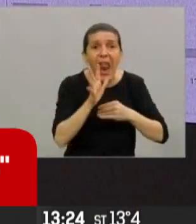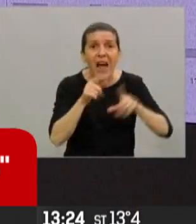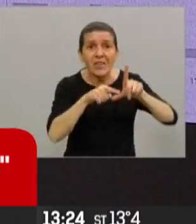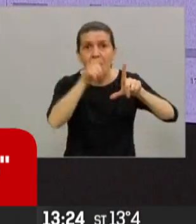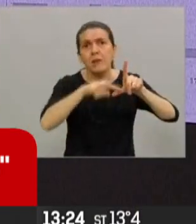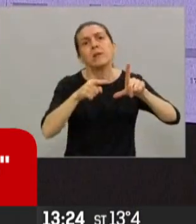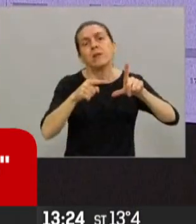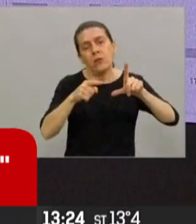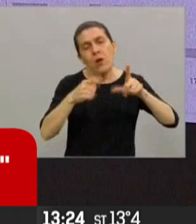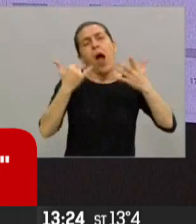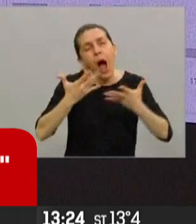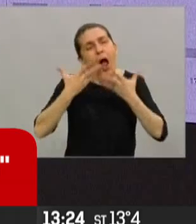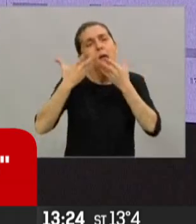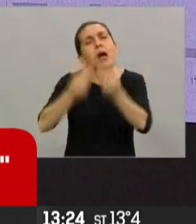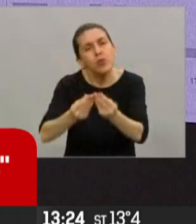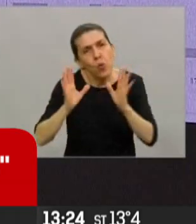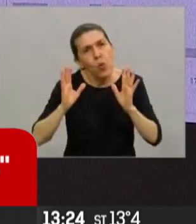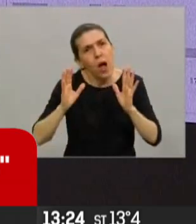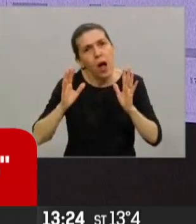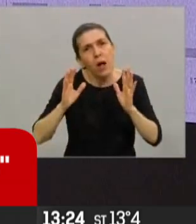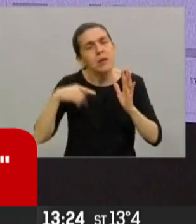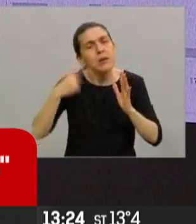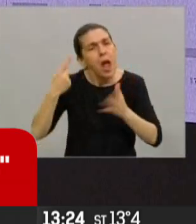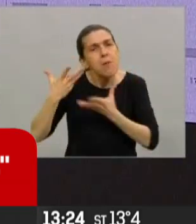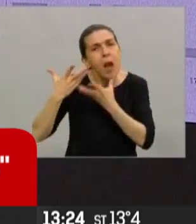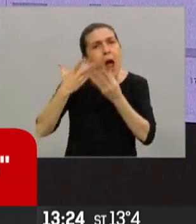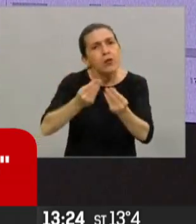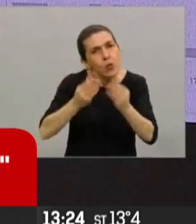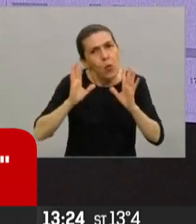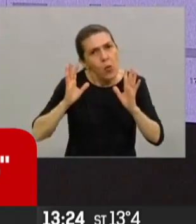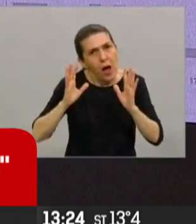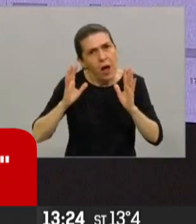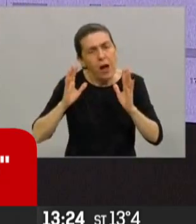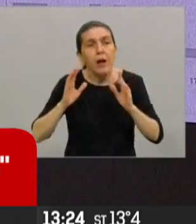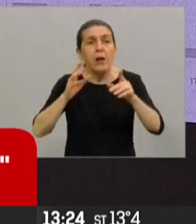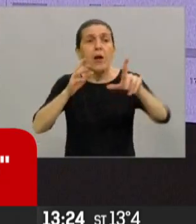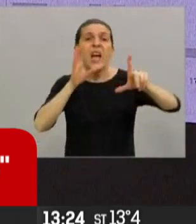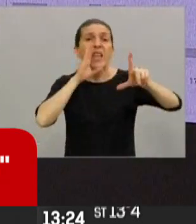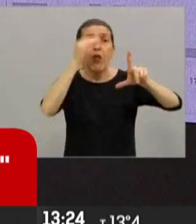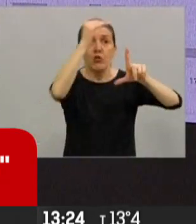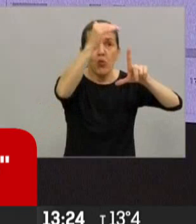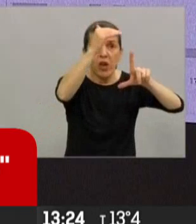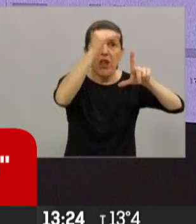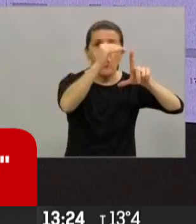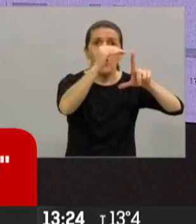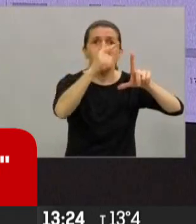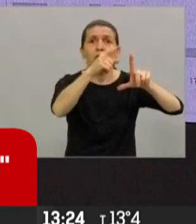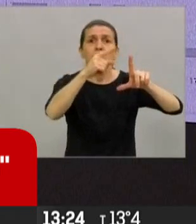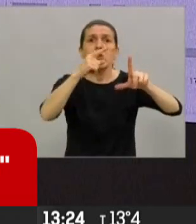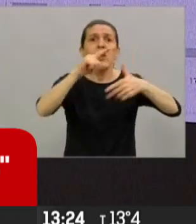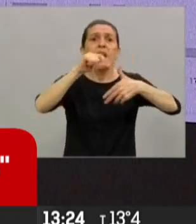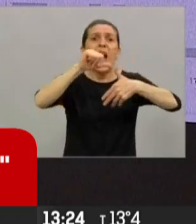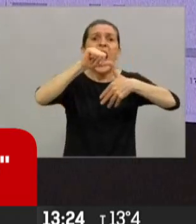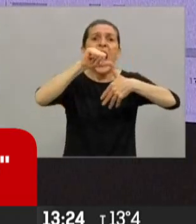Todo tuvo sentido, nada fue inútil. Ustedes vieron, esto es Estados Unidos, toda